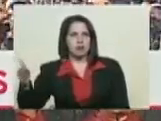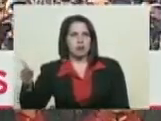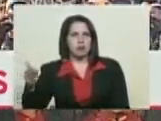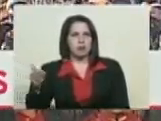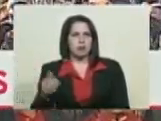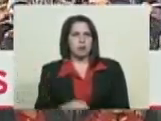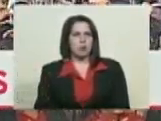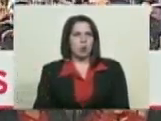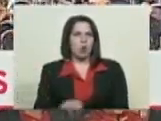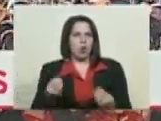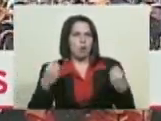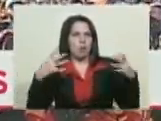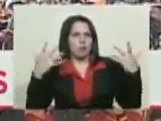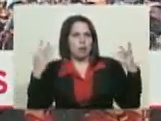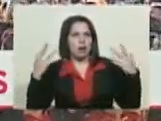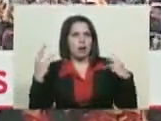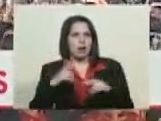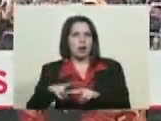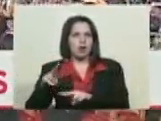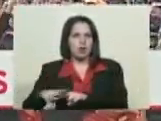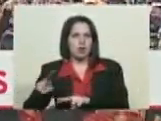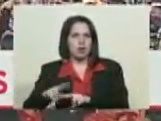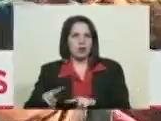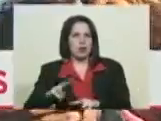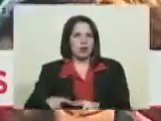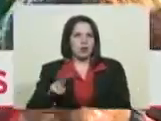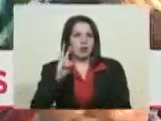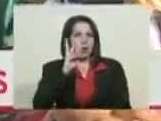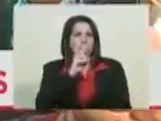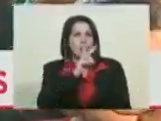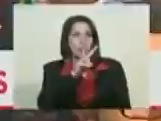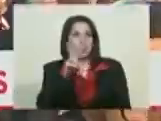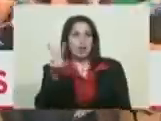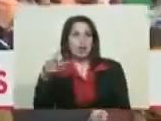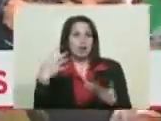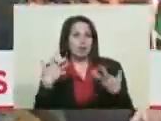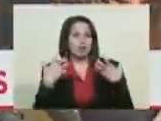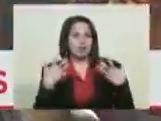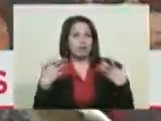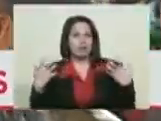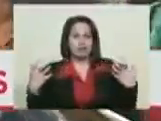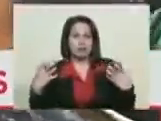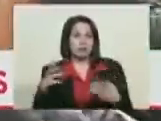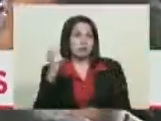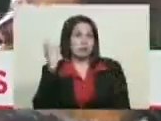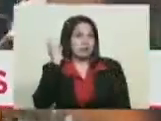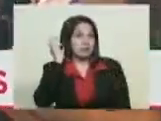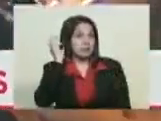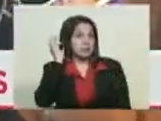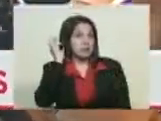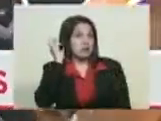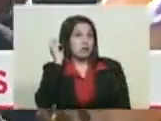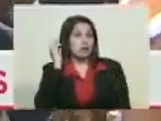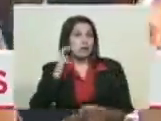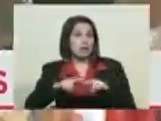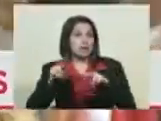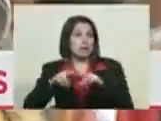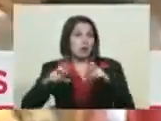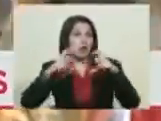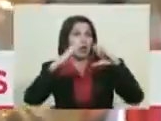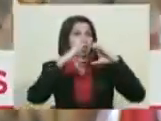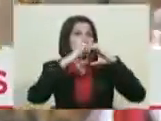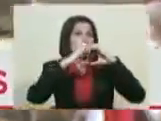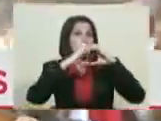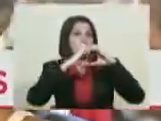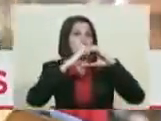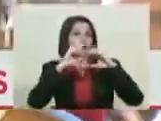Vamos a darle un aplauso a los niños y a las niñas. ¡Qué hermosura de niña! Mira, esta niña haciendo su corazón. ¡Qué linda! ¡Que